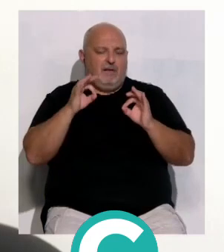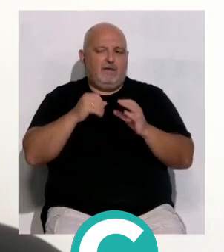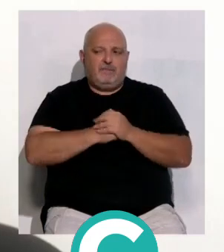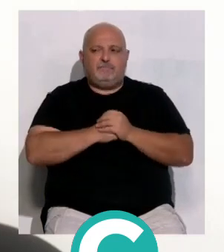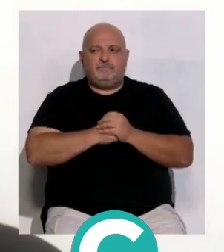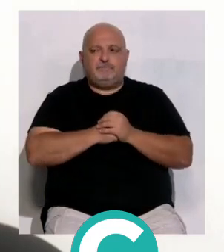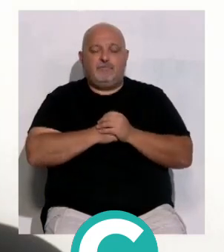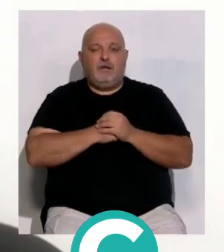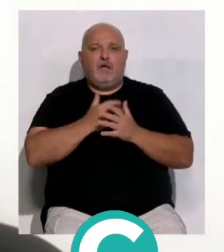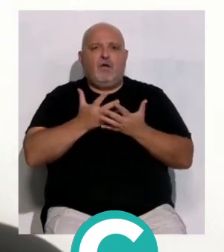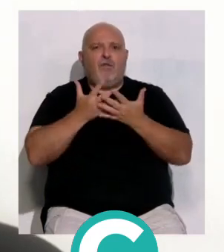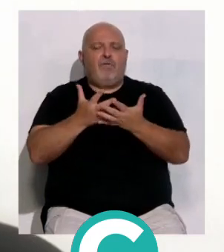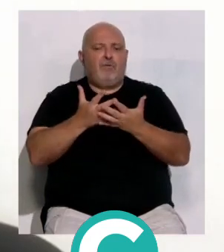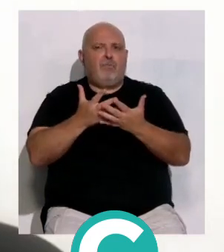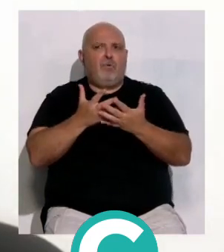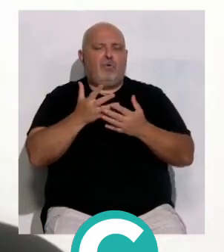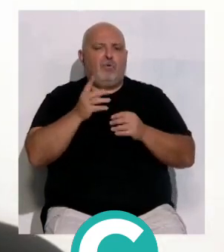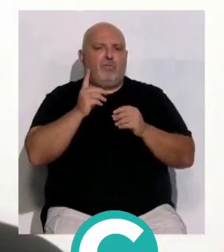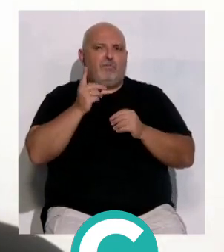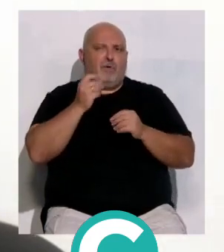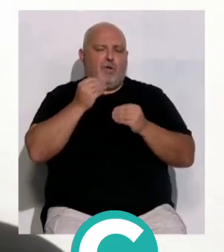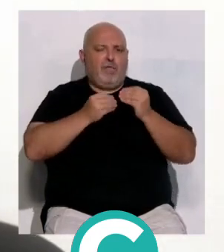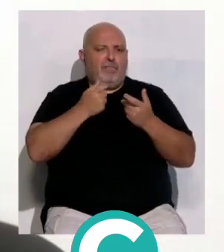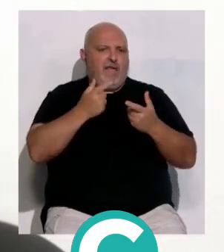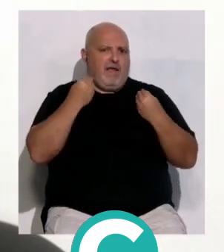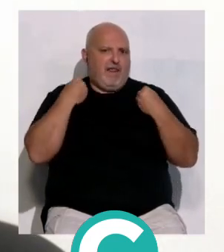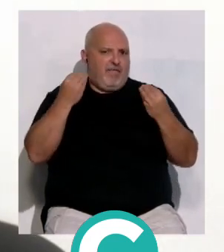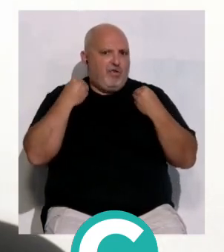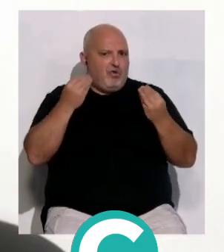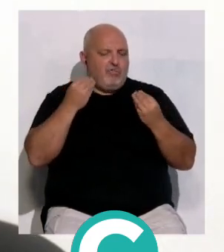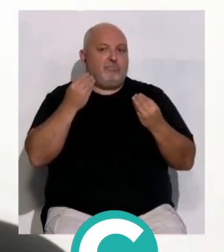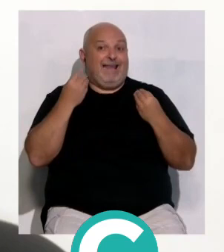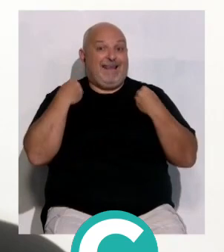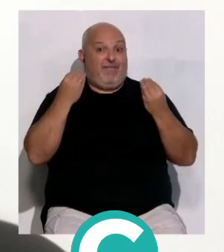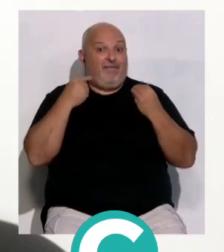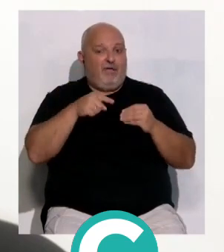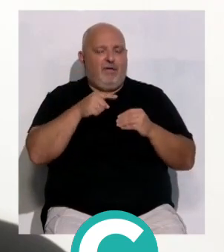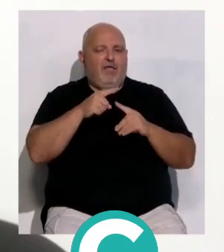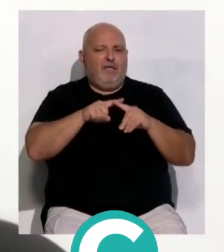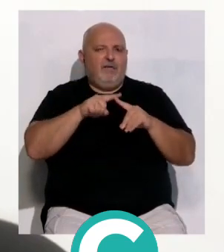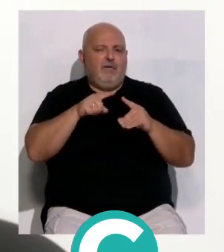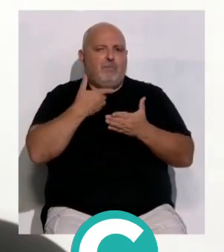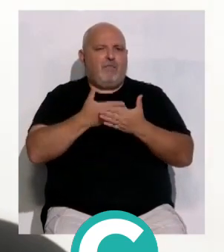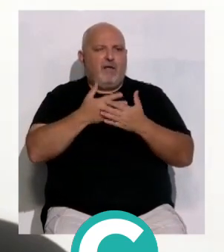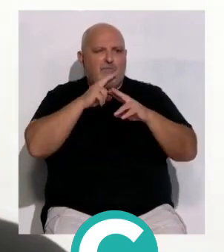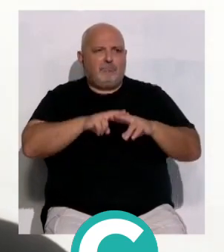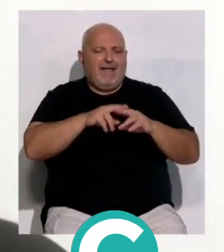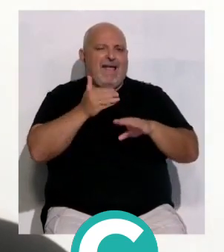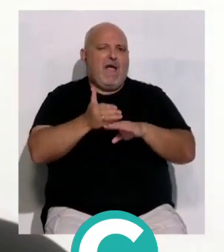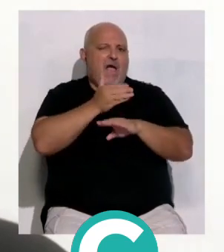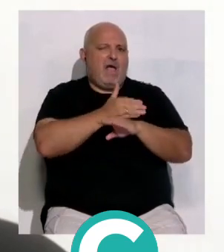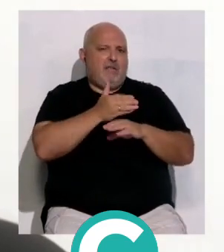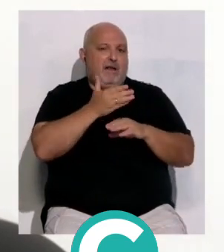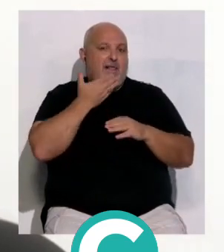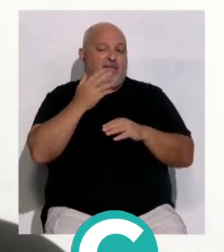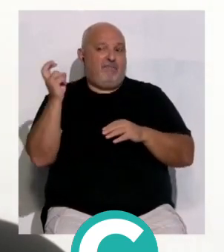terapéutico. Se le ofrece al paciente una dosis de ejercicio y en función de las distintas pruebas funcionales que ha recibido